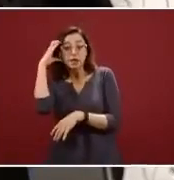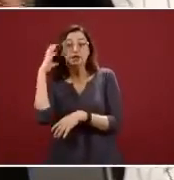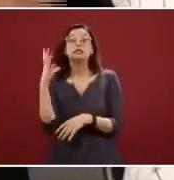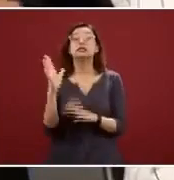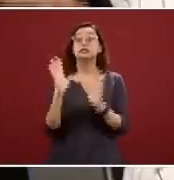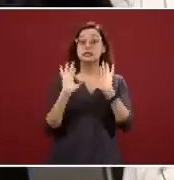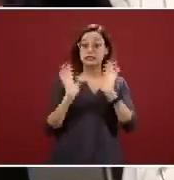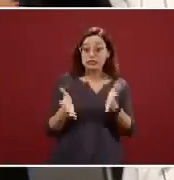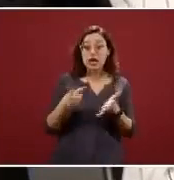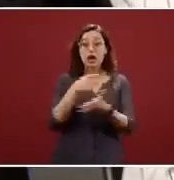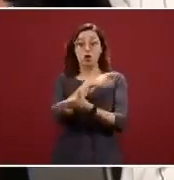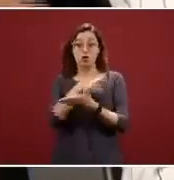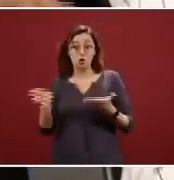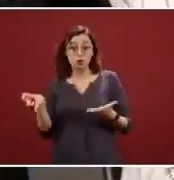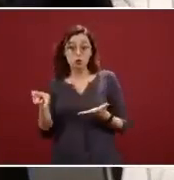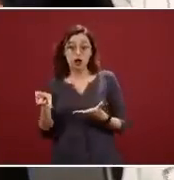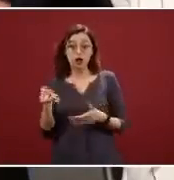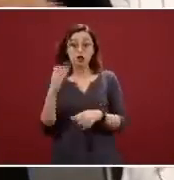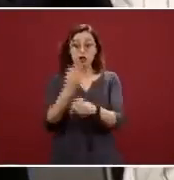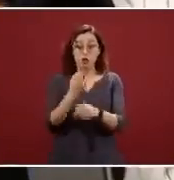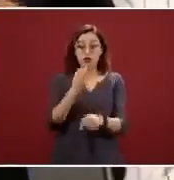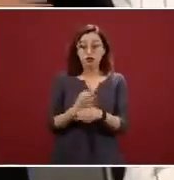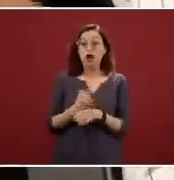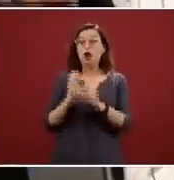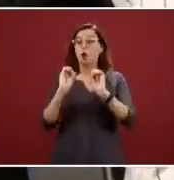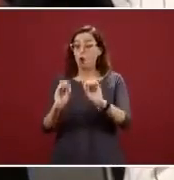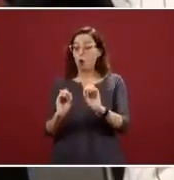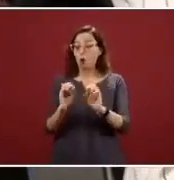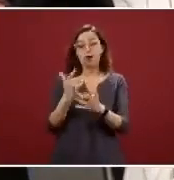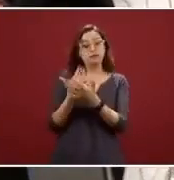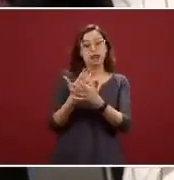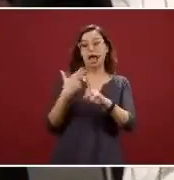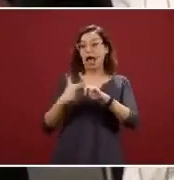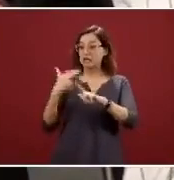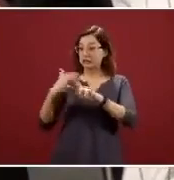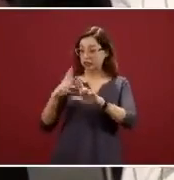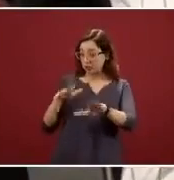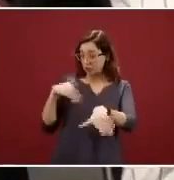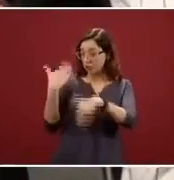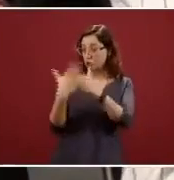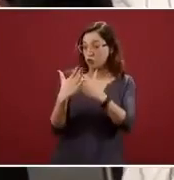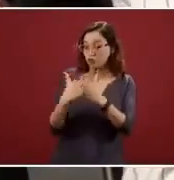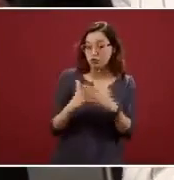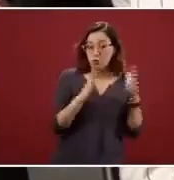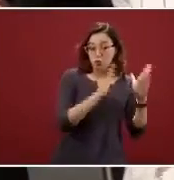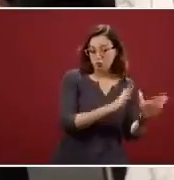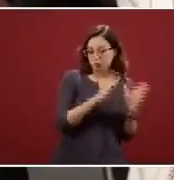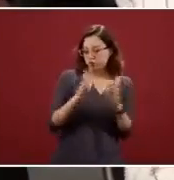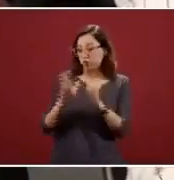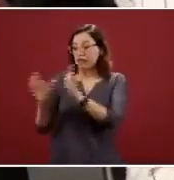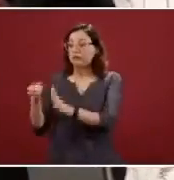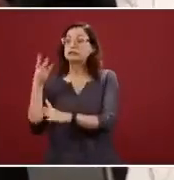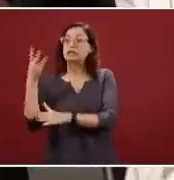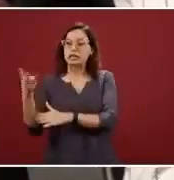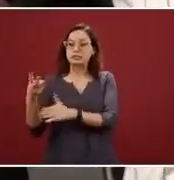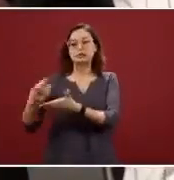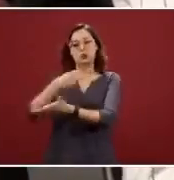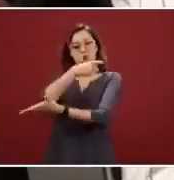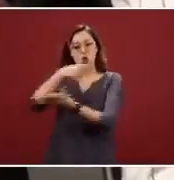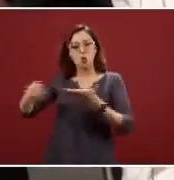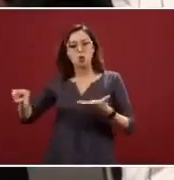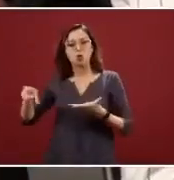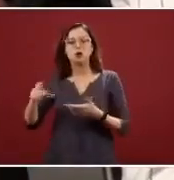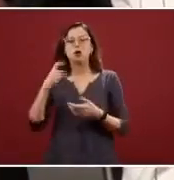tienen físicamente en estos momentos o se esperará hasta el escenario 3 para tener todo la